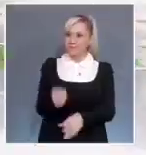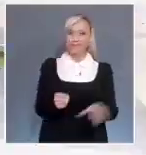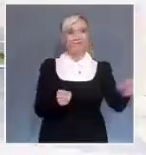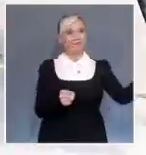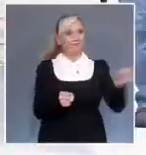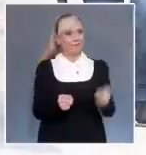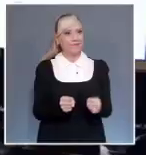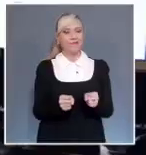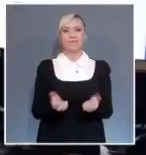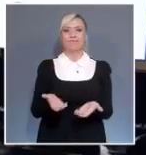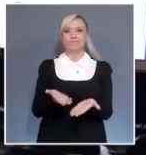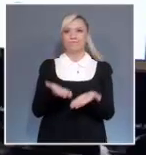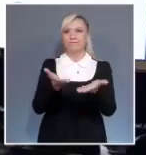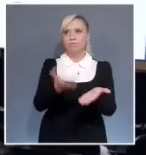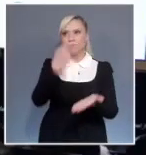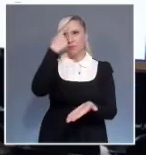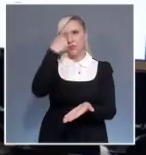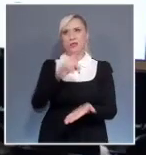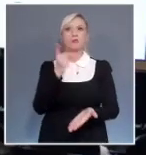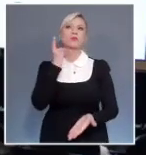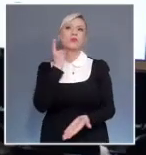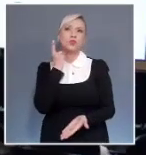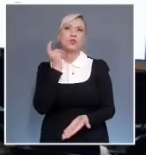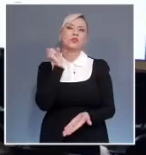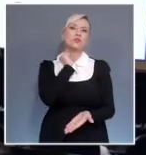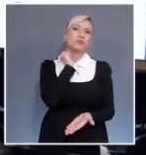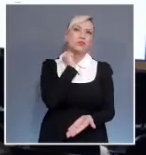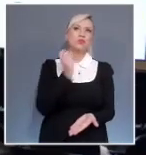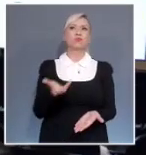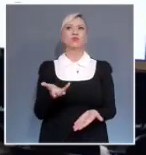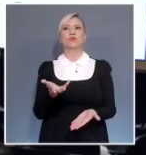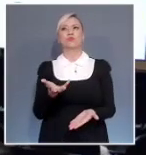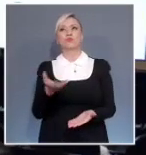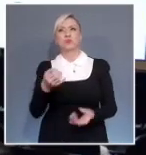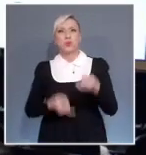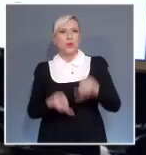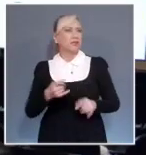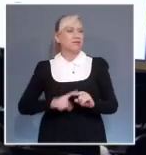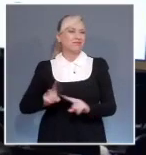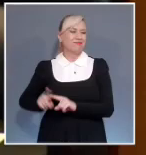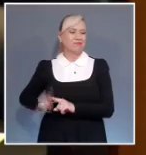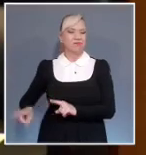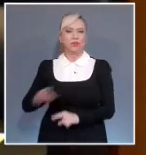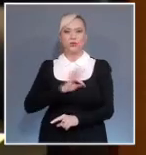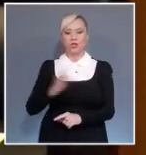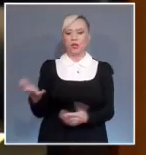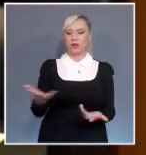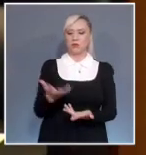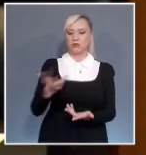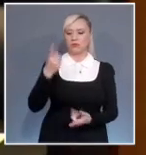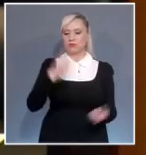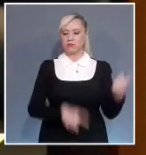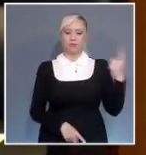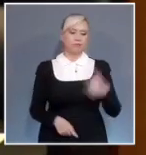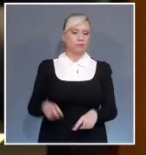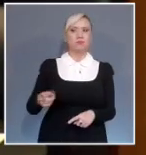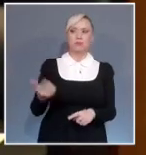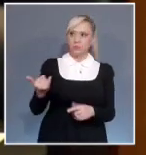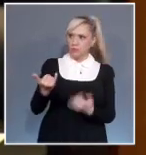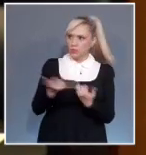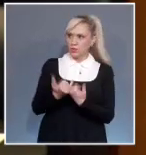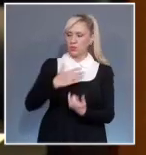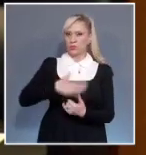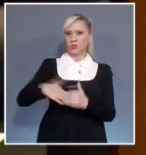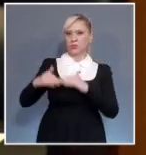de decisiones. Así lo señaló la presidenta de la Comisión de Diversidad de la Cámara de Diputados, Salma Luevano Luna, durante